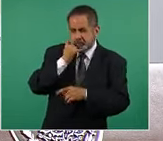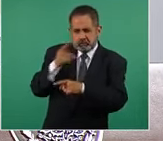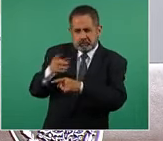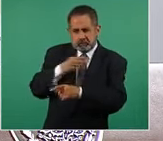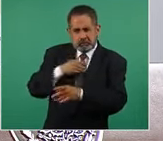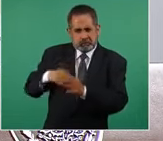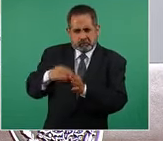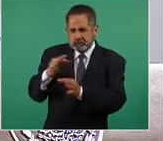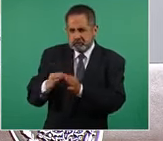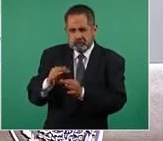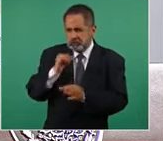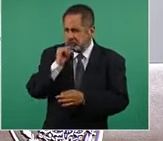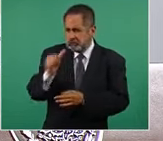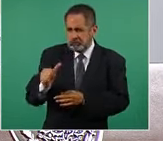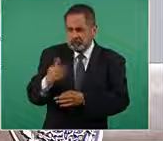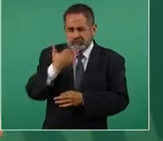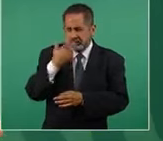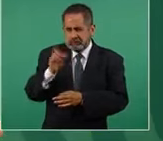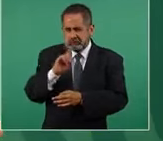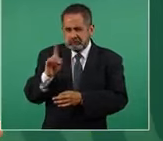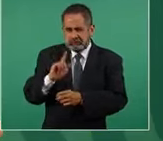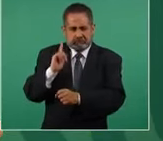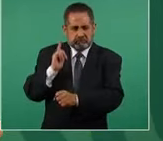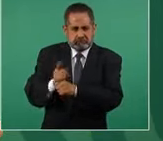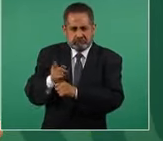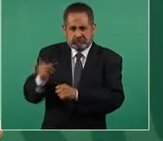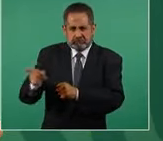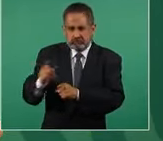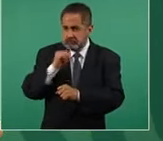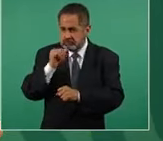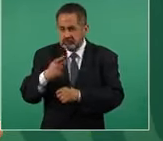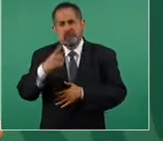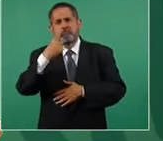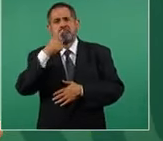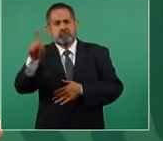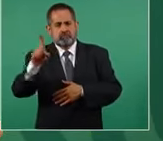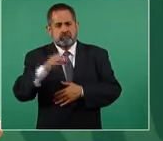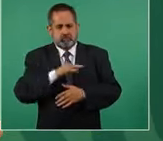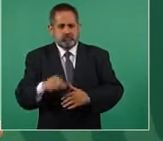cumplen con su responsabilidad.